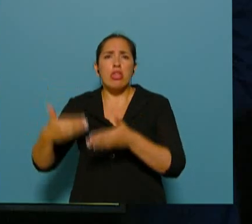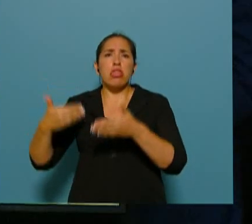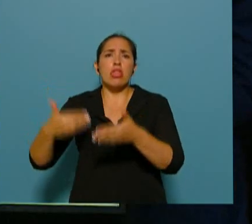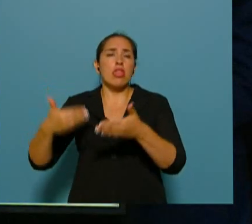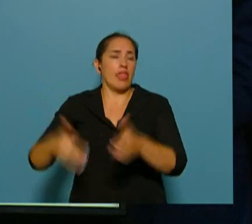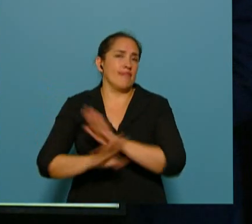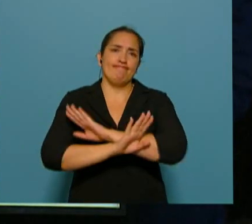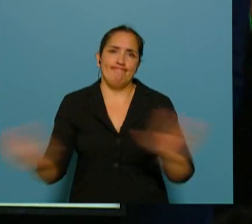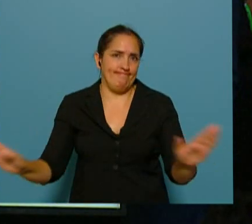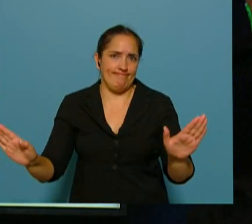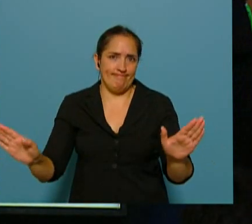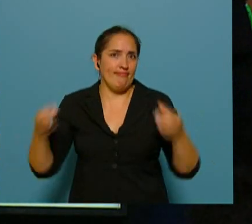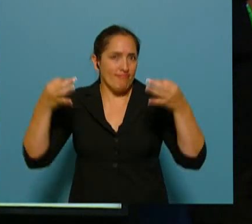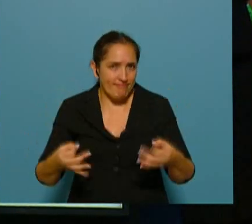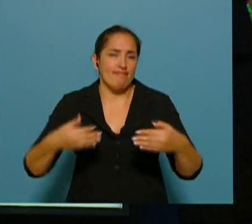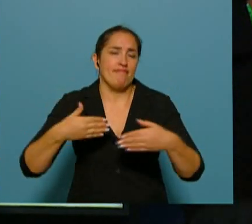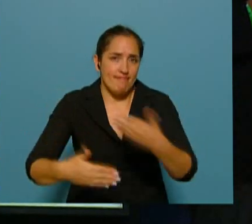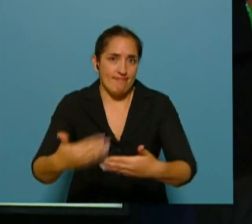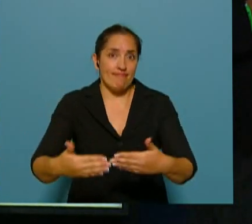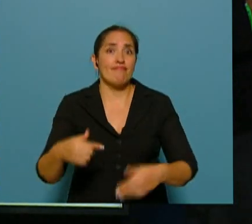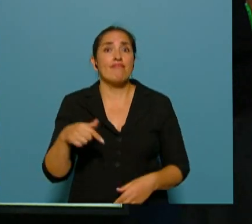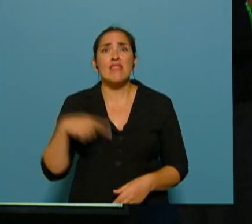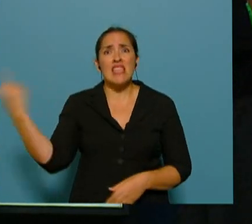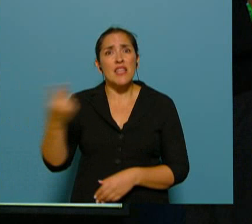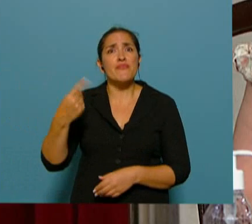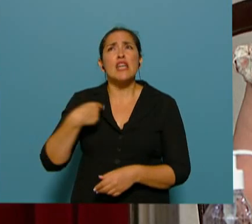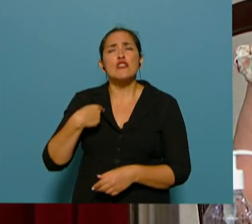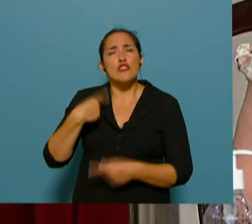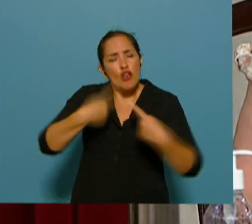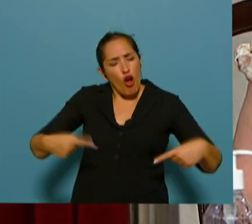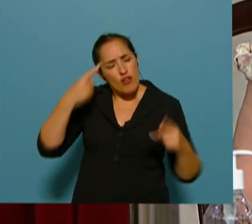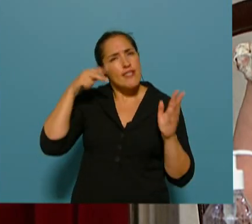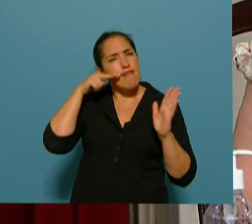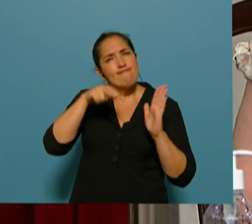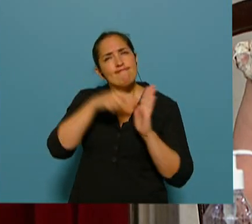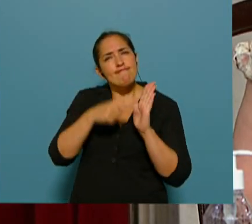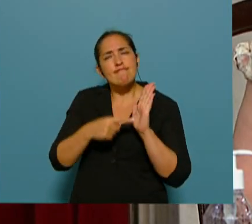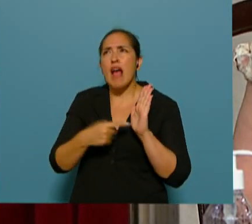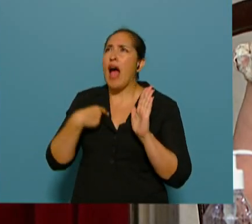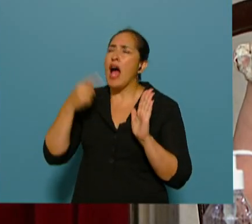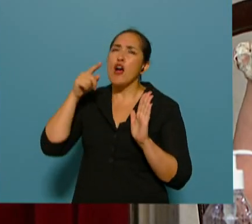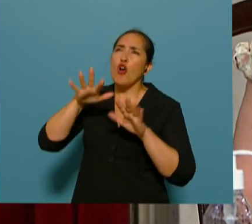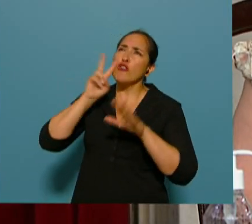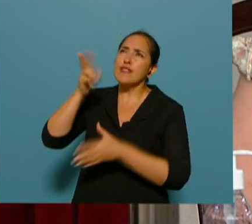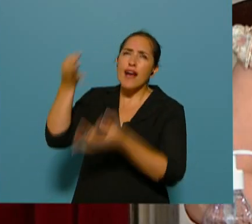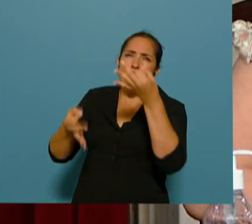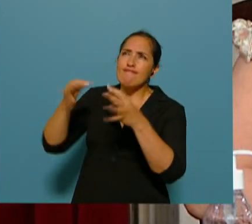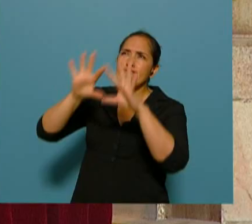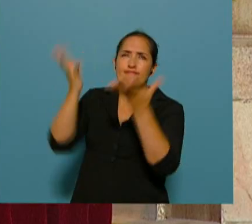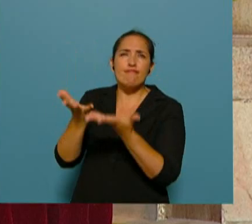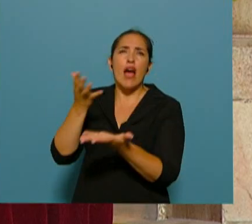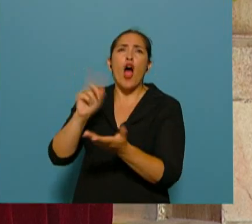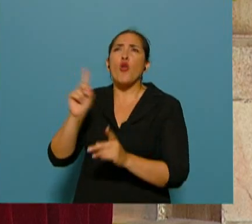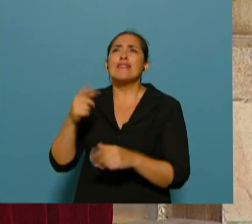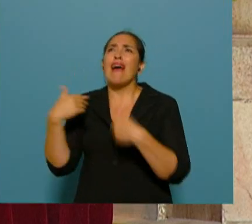sociedad en su conjunto. Quisiera que en mis críticas al sistema judicial nadie vea rencor ni voluntad de